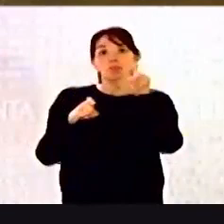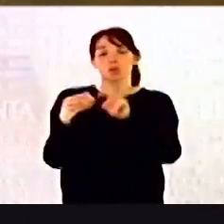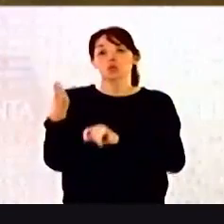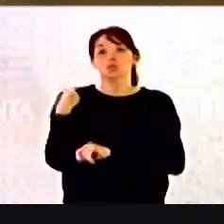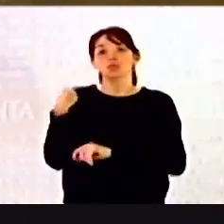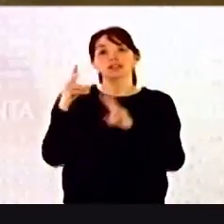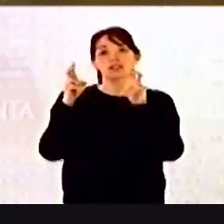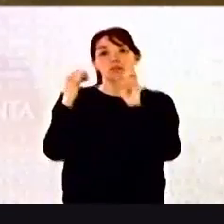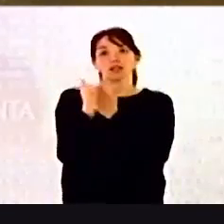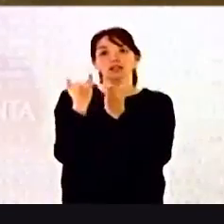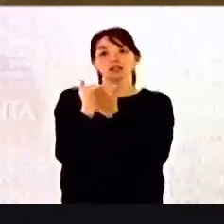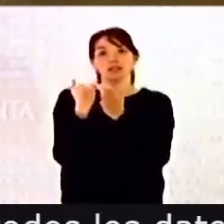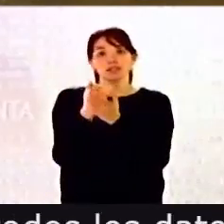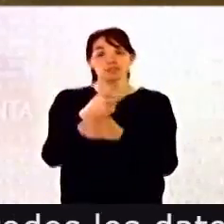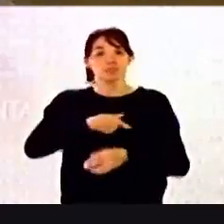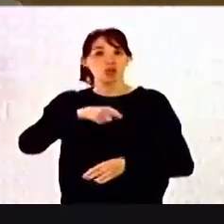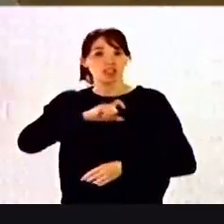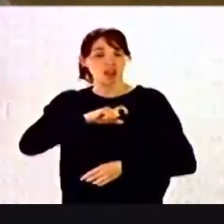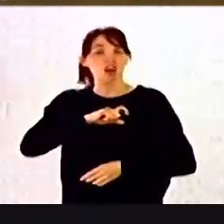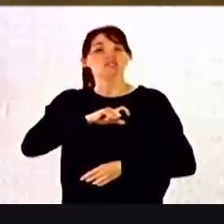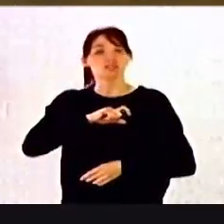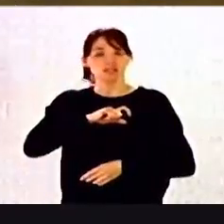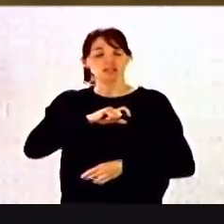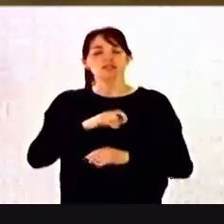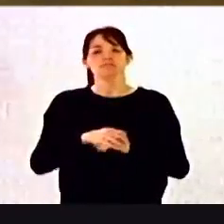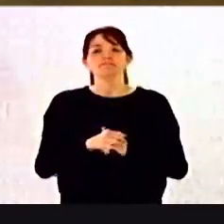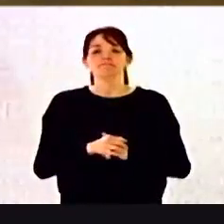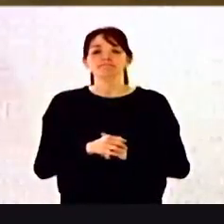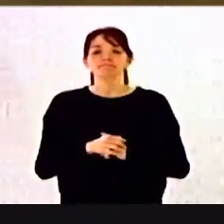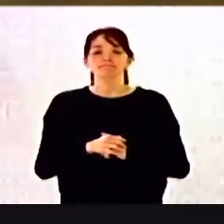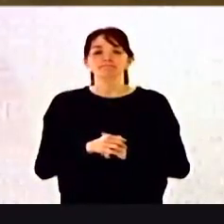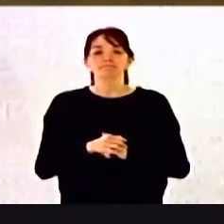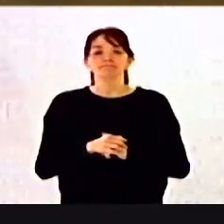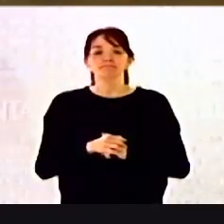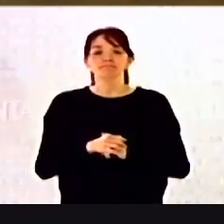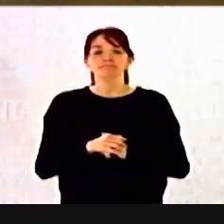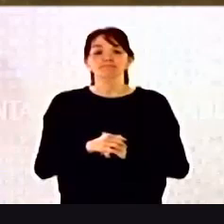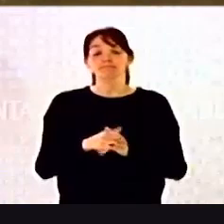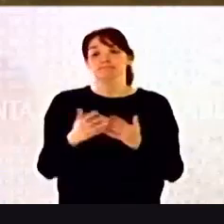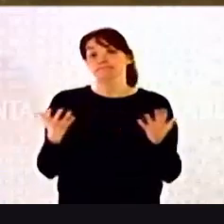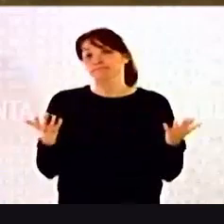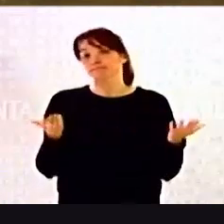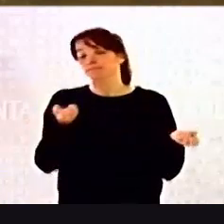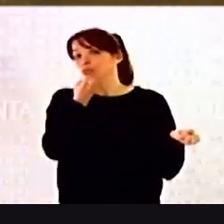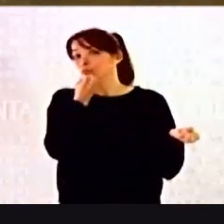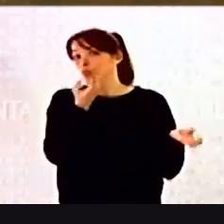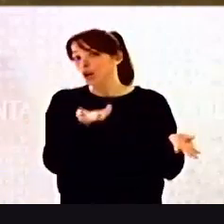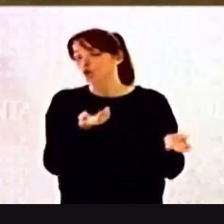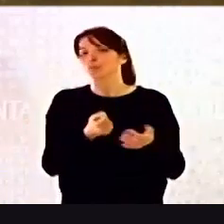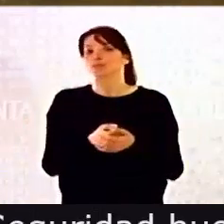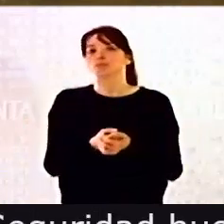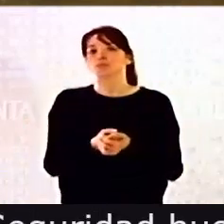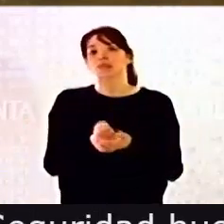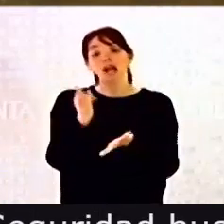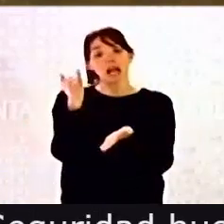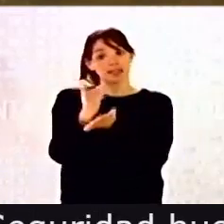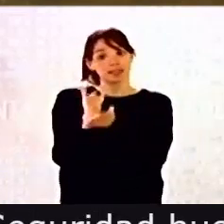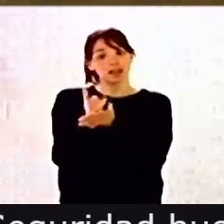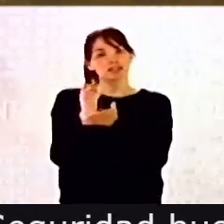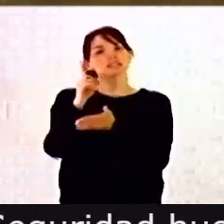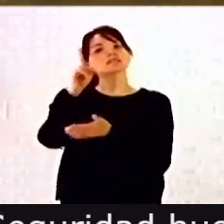de los test a los cuerpos y fuerzas de seguridad del Estado, Bueno, los test también van dirigidos a